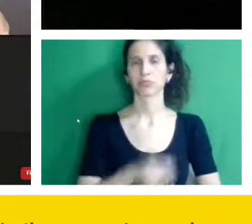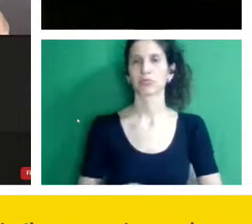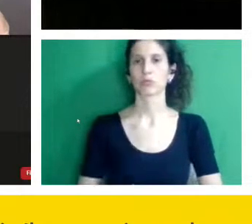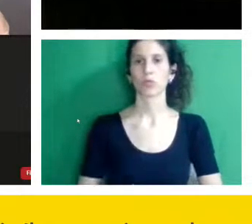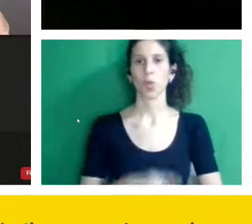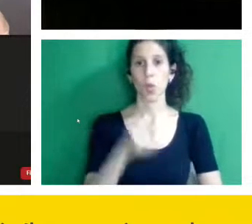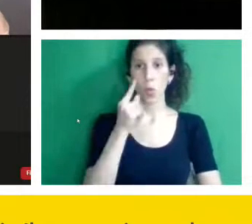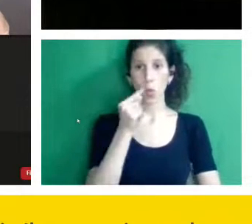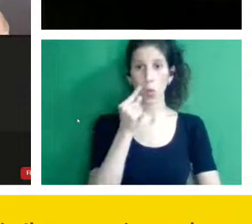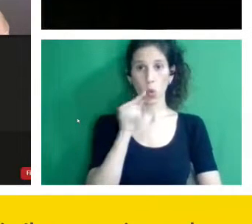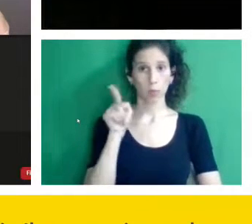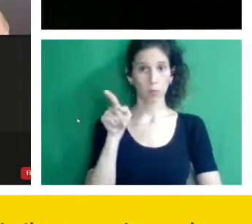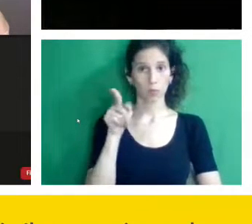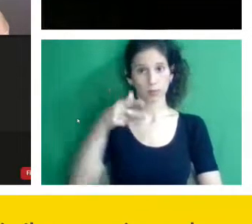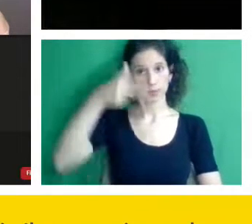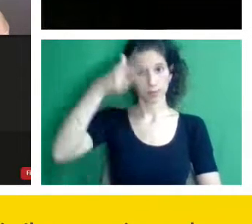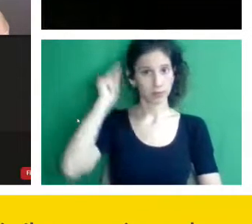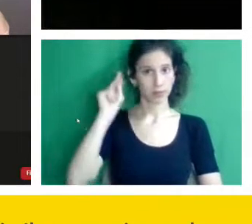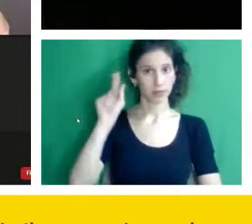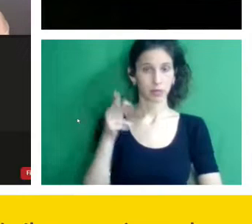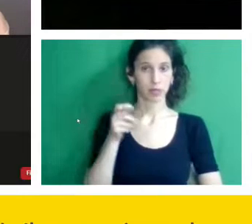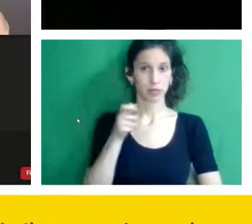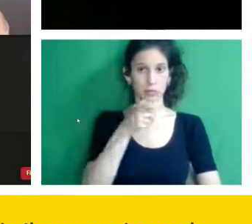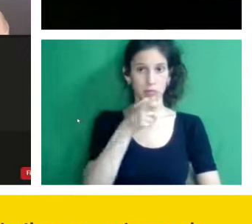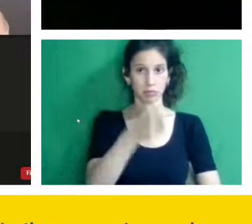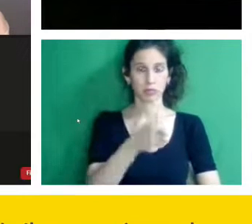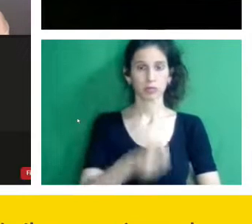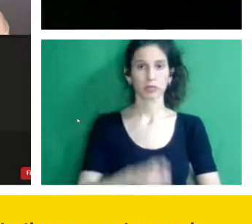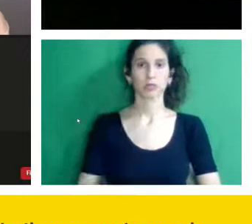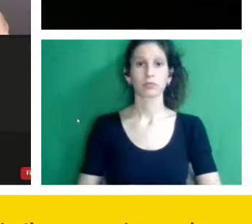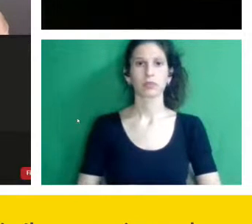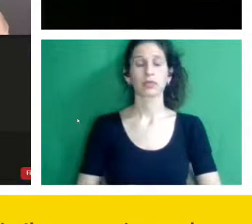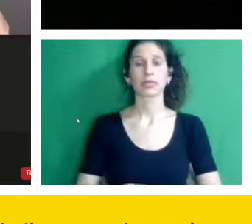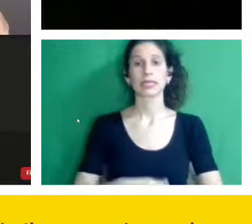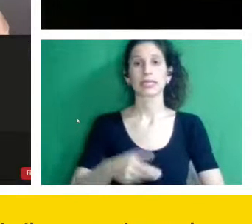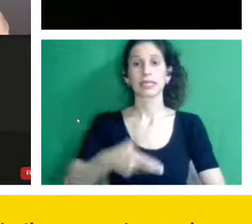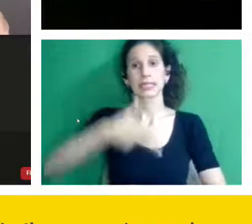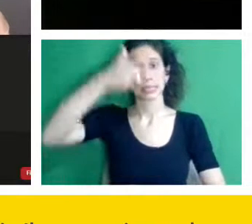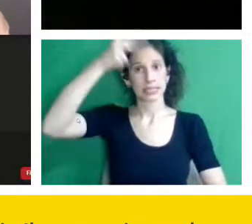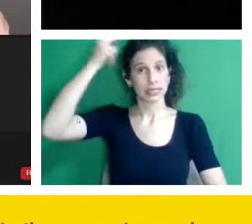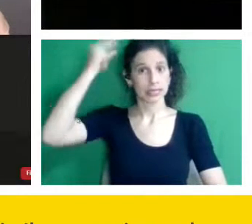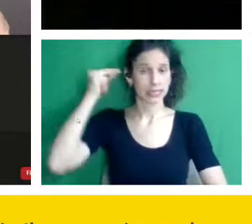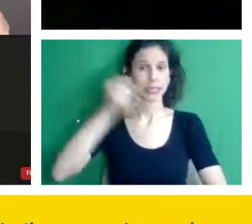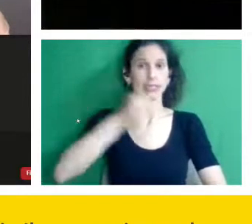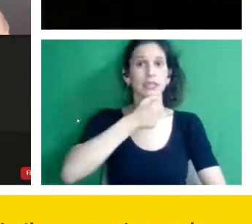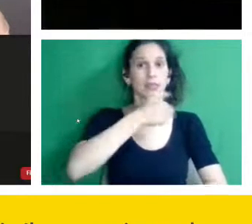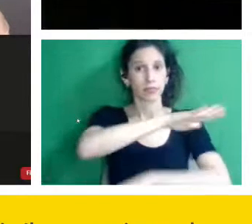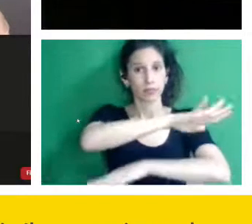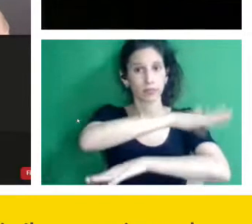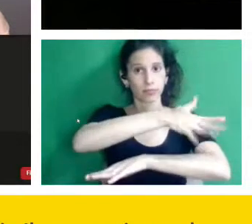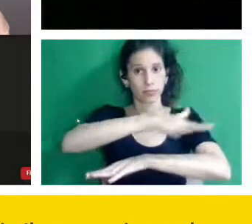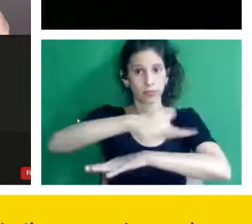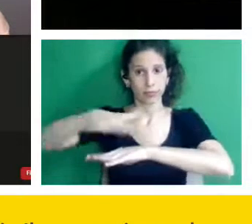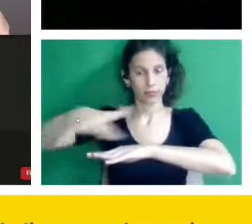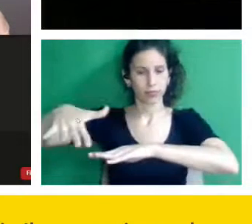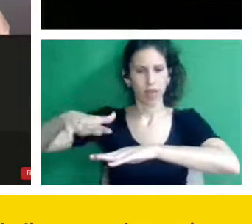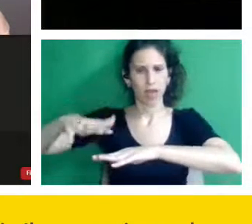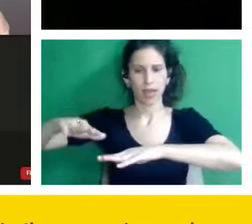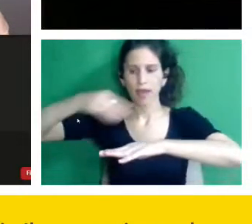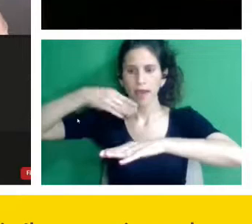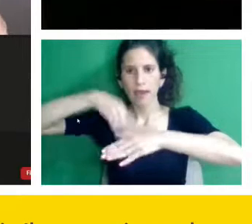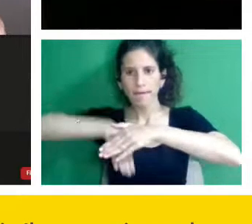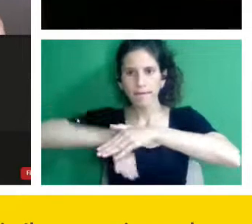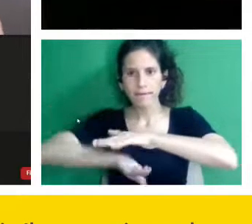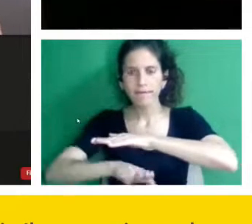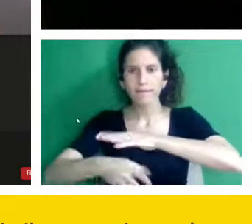Como les decía, Chile pertenece al Círculo de Fuego del Pacífico. Tenemos dos placas que se están juntando, que son el origen clásico